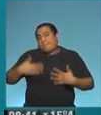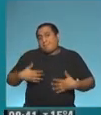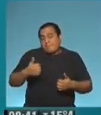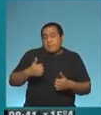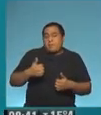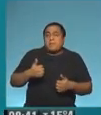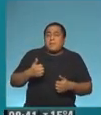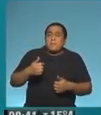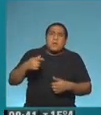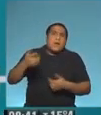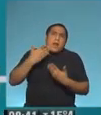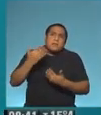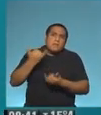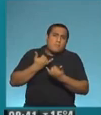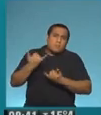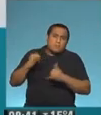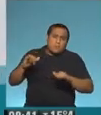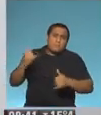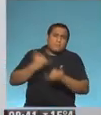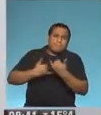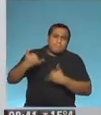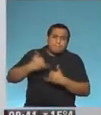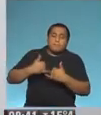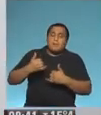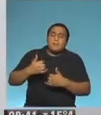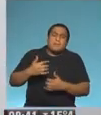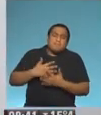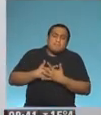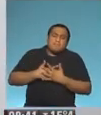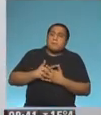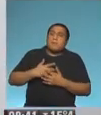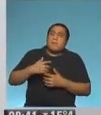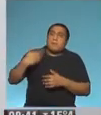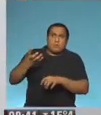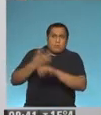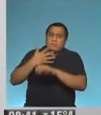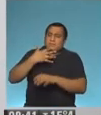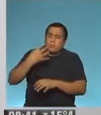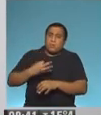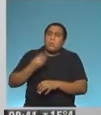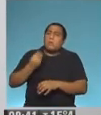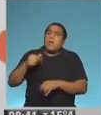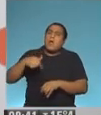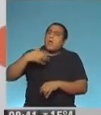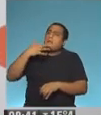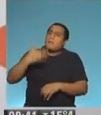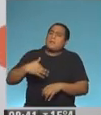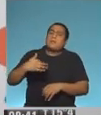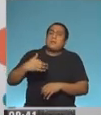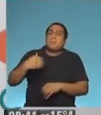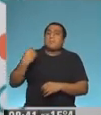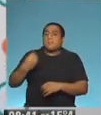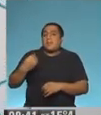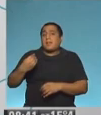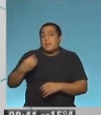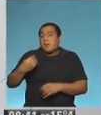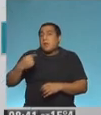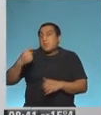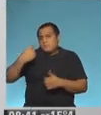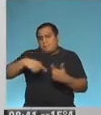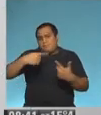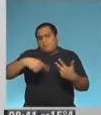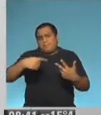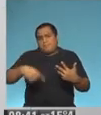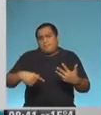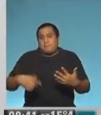volveremos a conectarnos porque el corazón, como estamos entendiendo hoy más con vos, tiene que ver como la consecuencia de un montón de hechos y